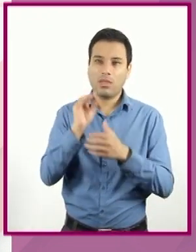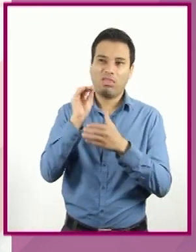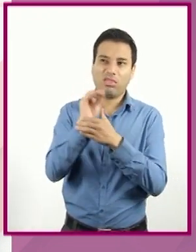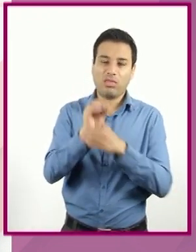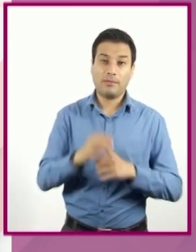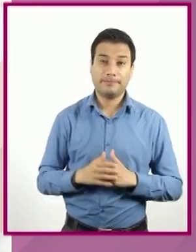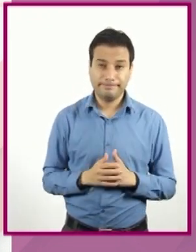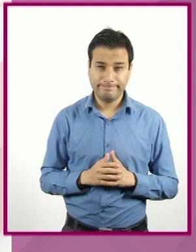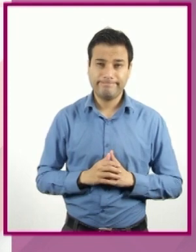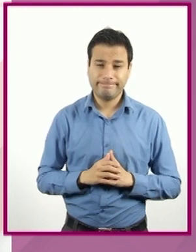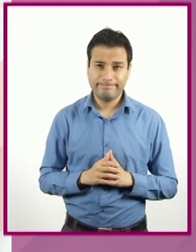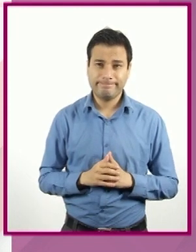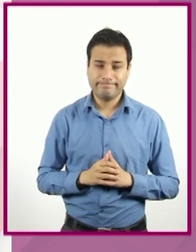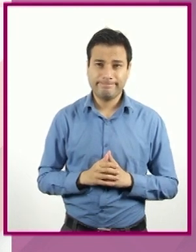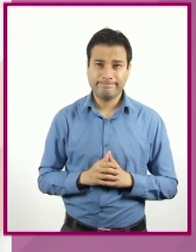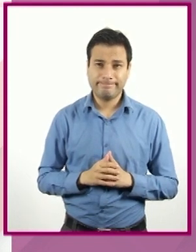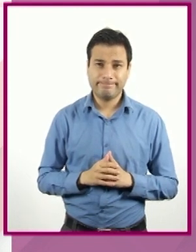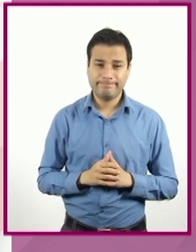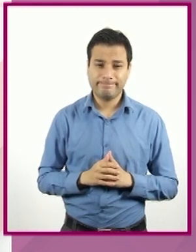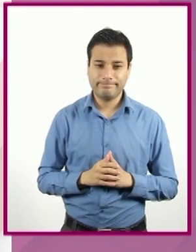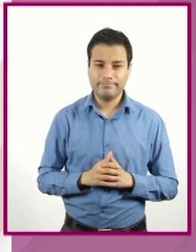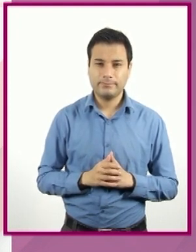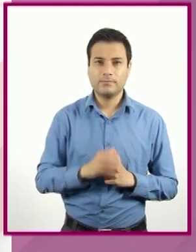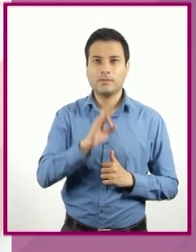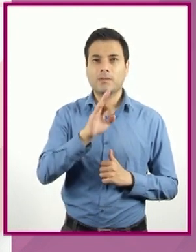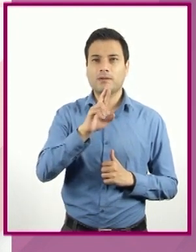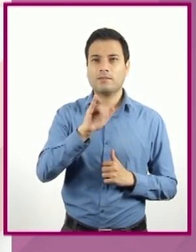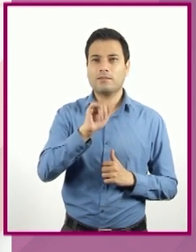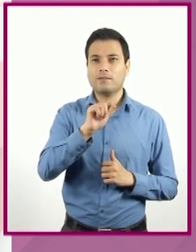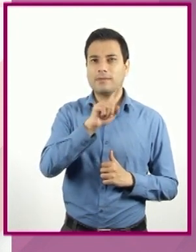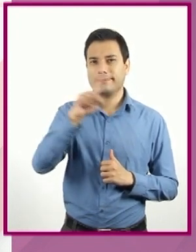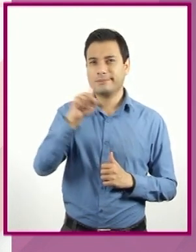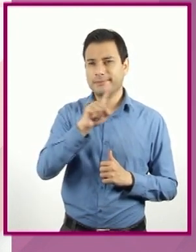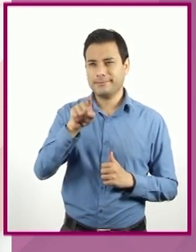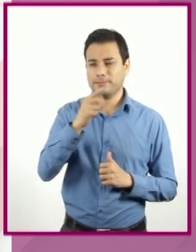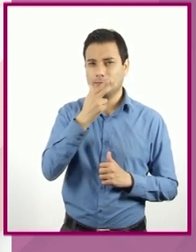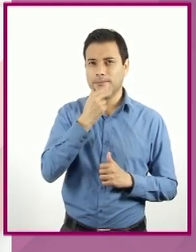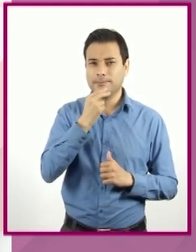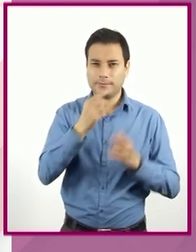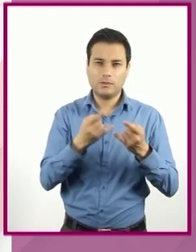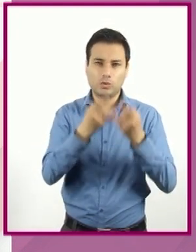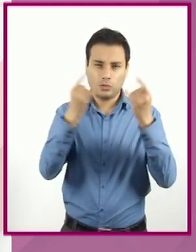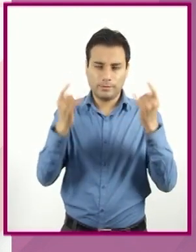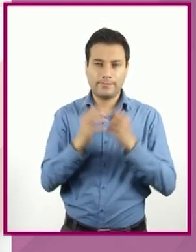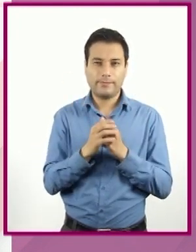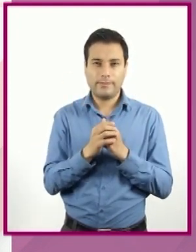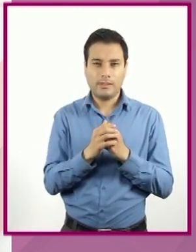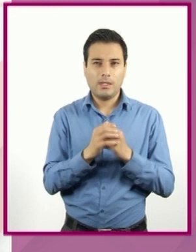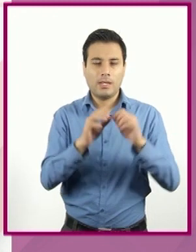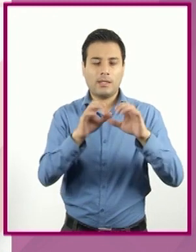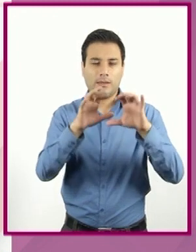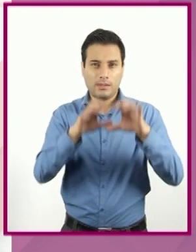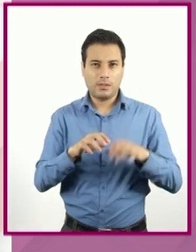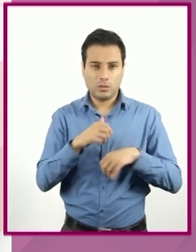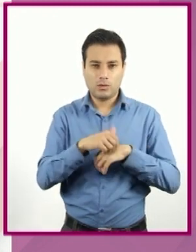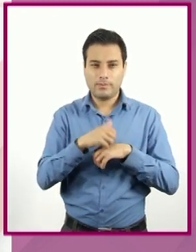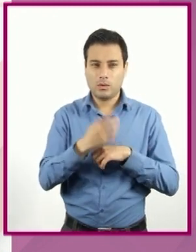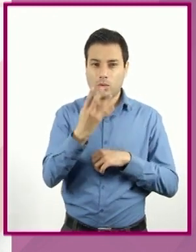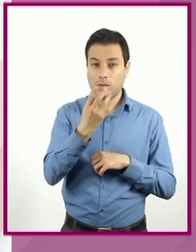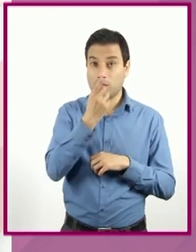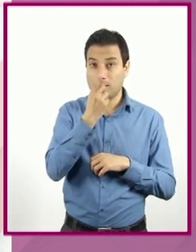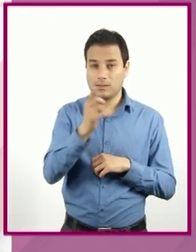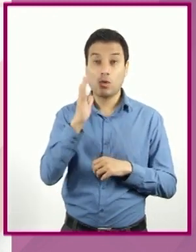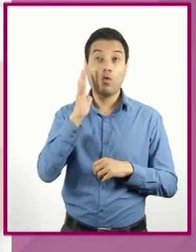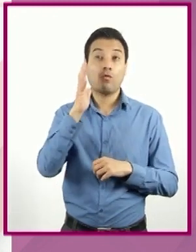transparente como el aire. Fritz Goldberg, testimonio. El cuarto texto se titula La esperanza de un nuevo orden mundial.